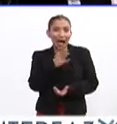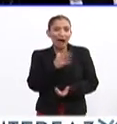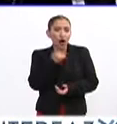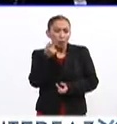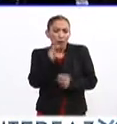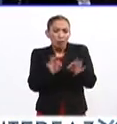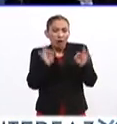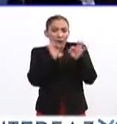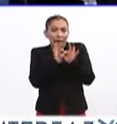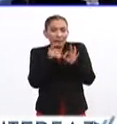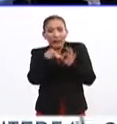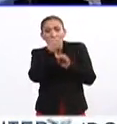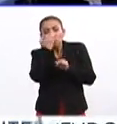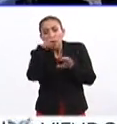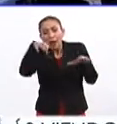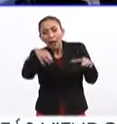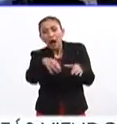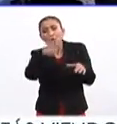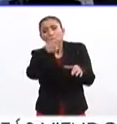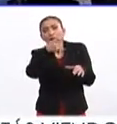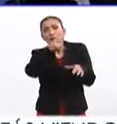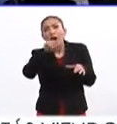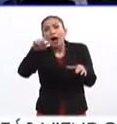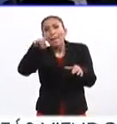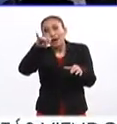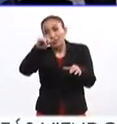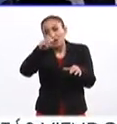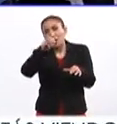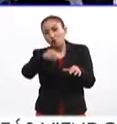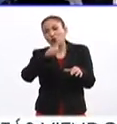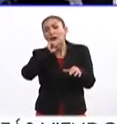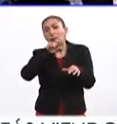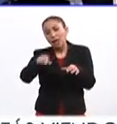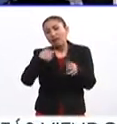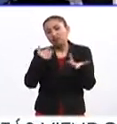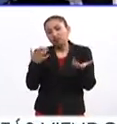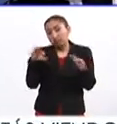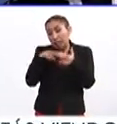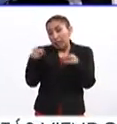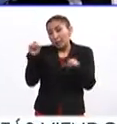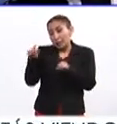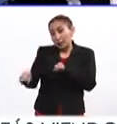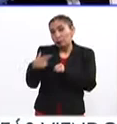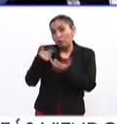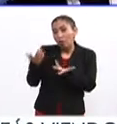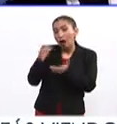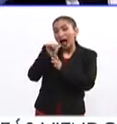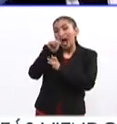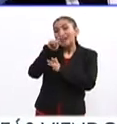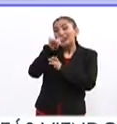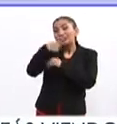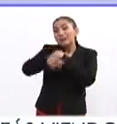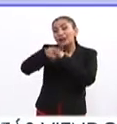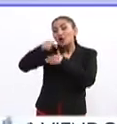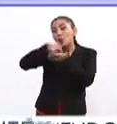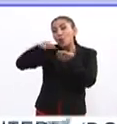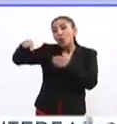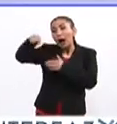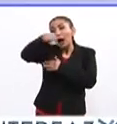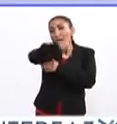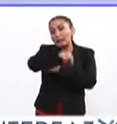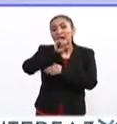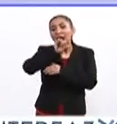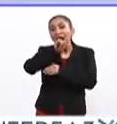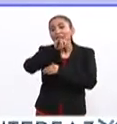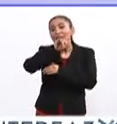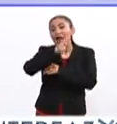una importante plantel ahí en la Gustavo Amadero. Yo supongo que esto también tiene que ver mucho con este atlas de riesgo, pero también es cierto que esta